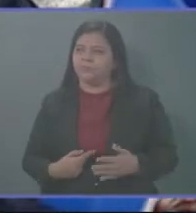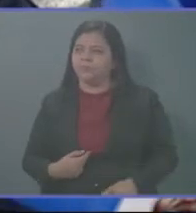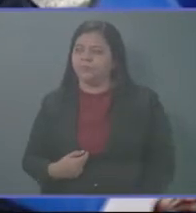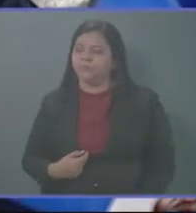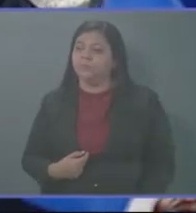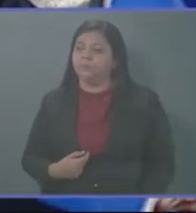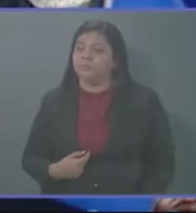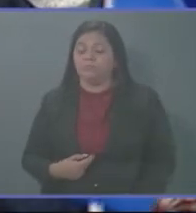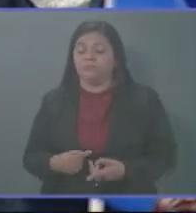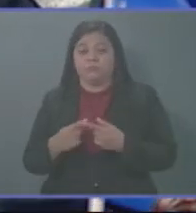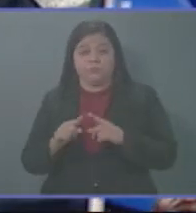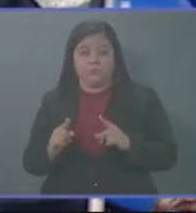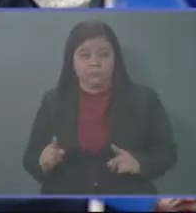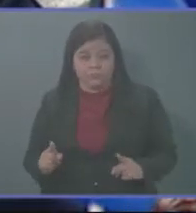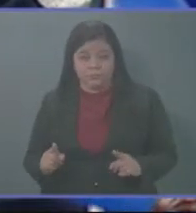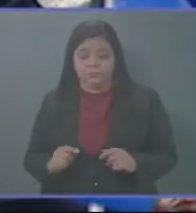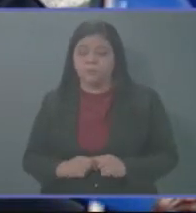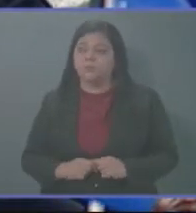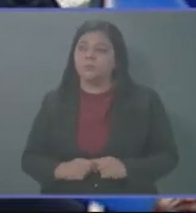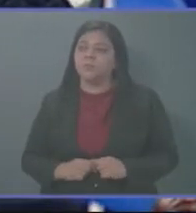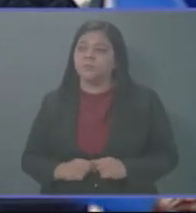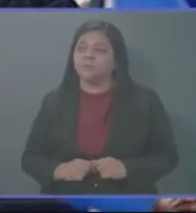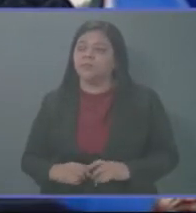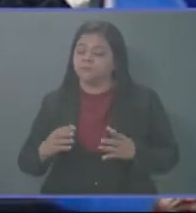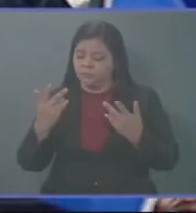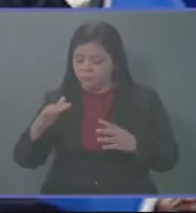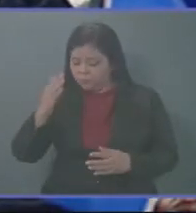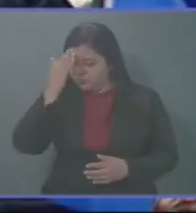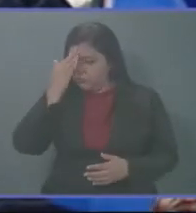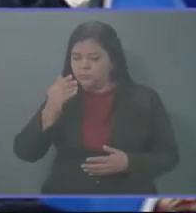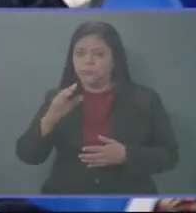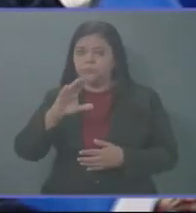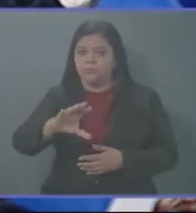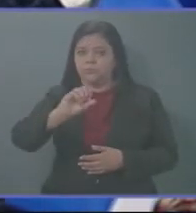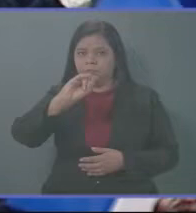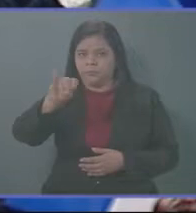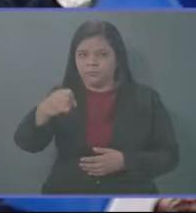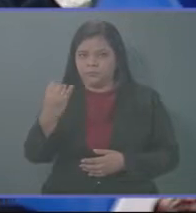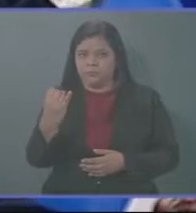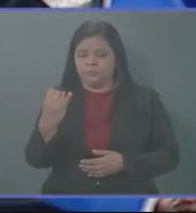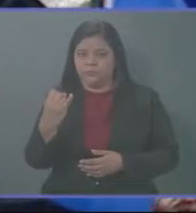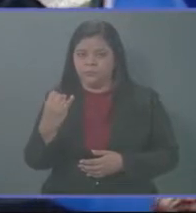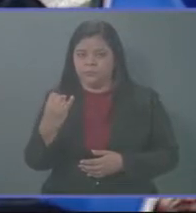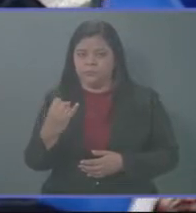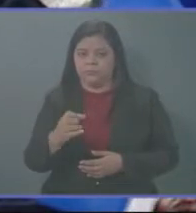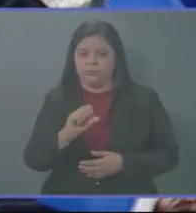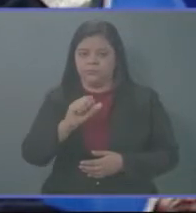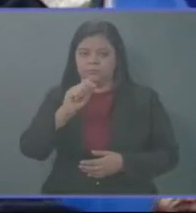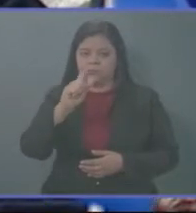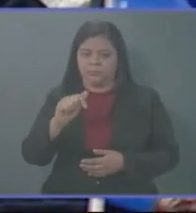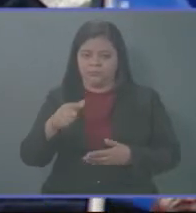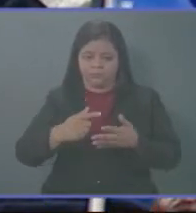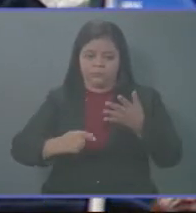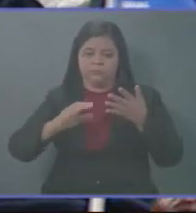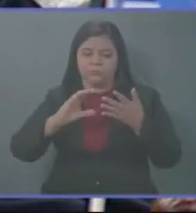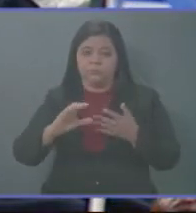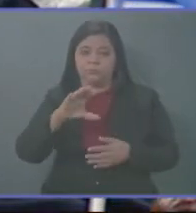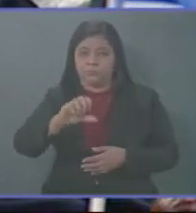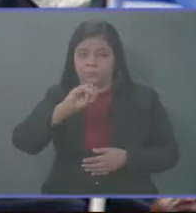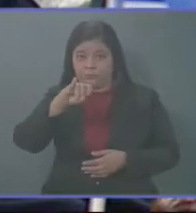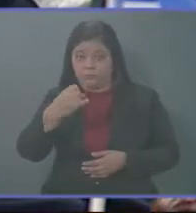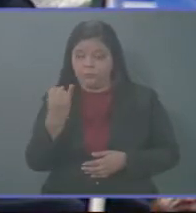En el ínterin, la Sala de lo Constitucional de la Corte Suprema de Justicia